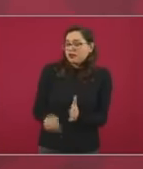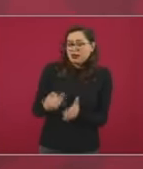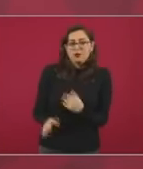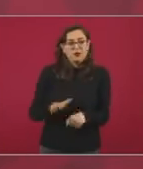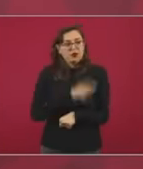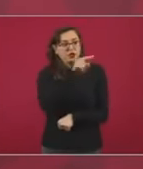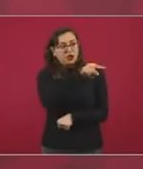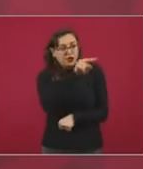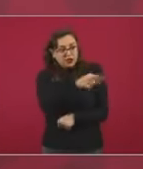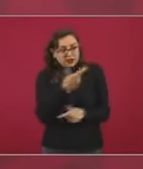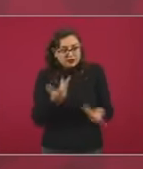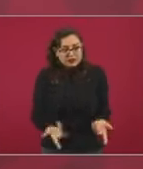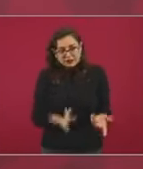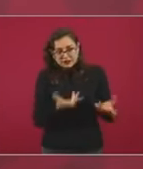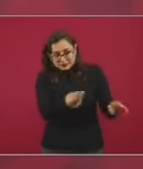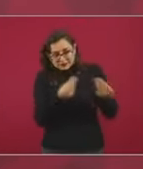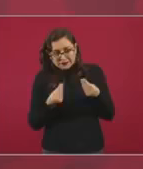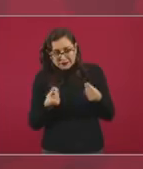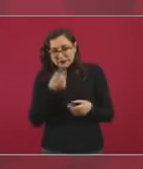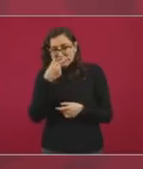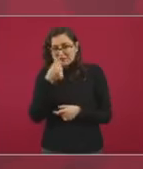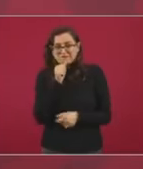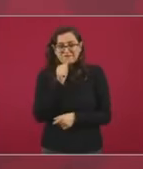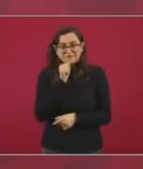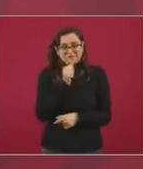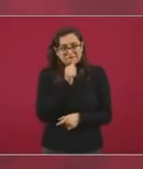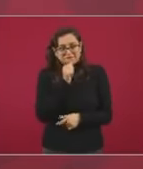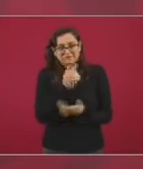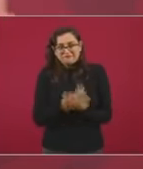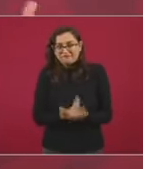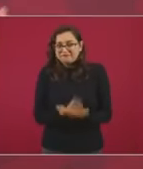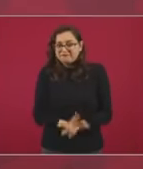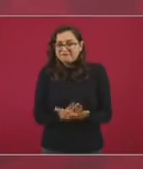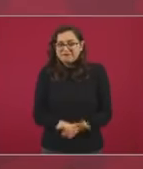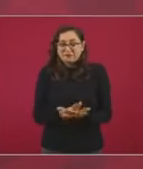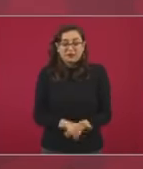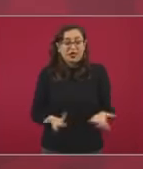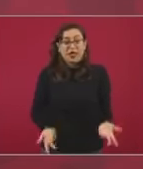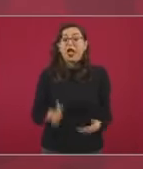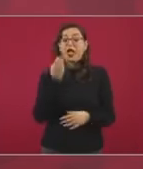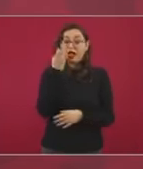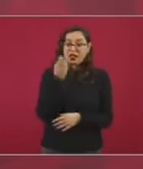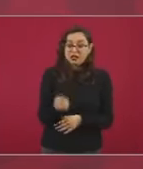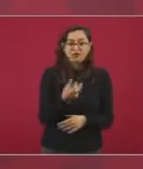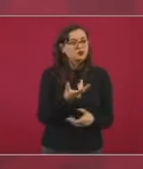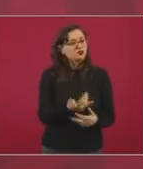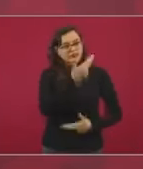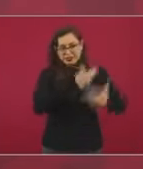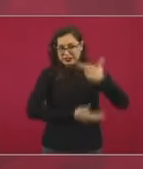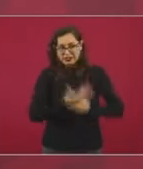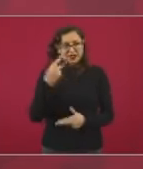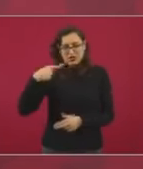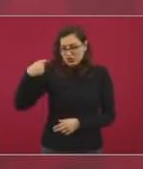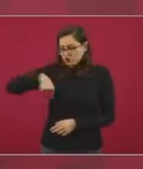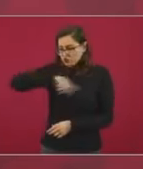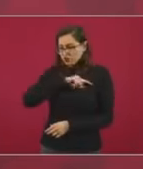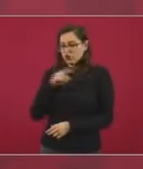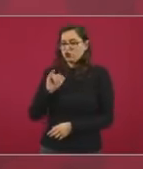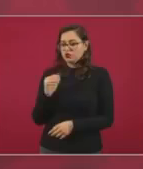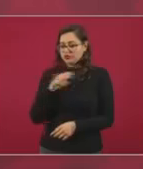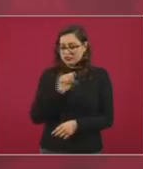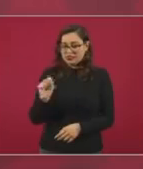esas centrales de mezcla. Y hay muchas otras cosas en donde el seguro está buscando nuevamente volver a tener esa rectoría y poder